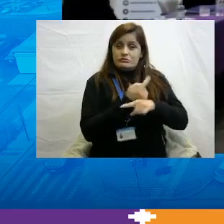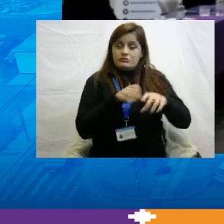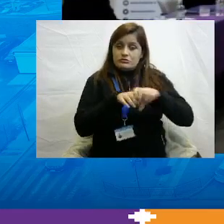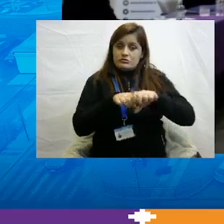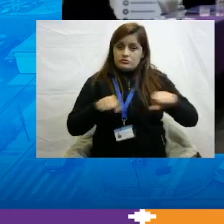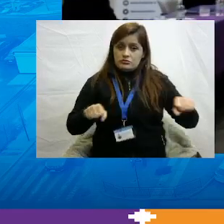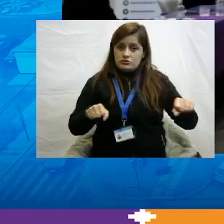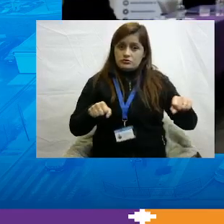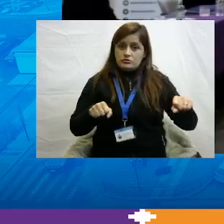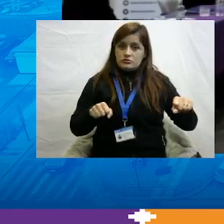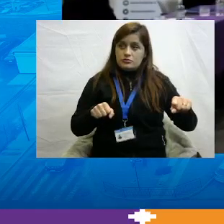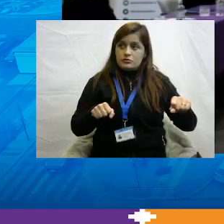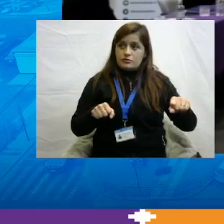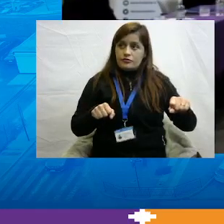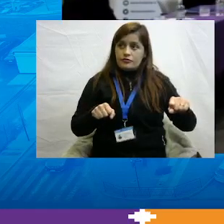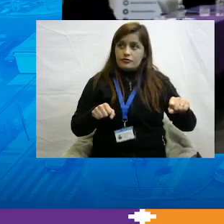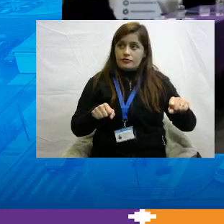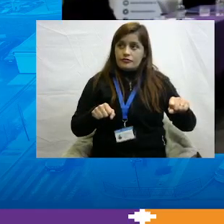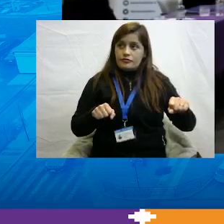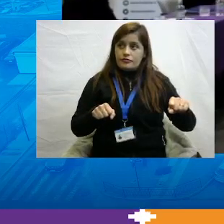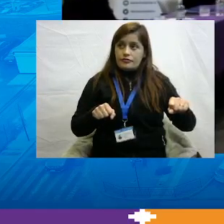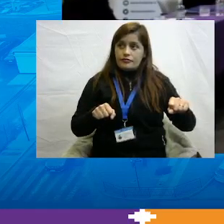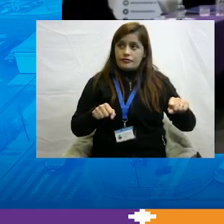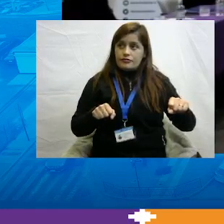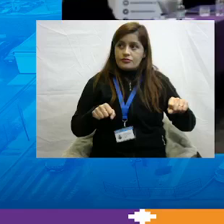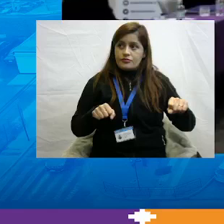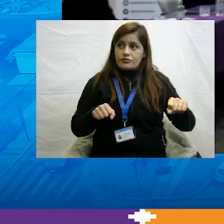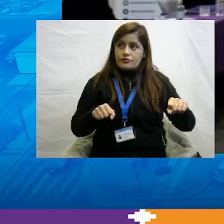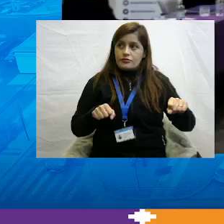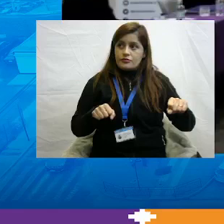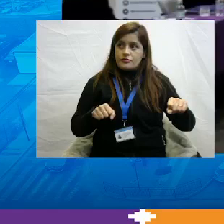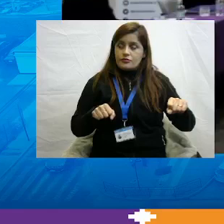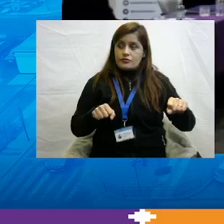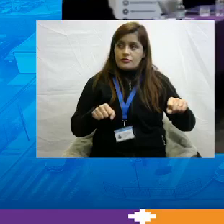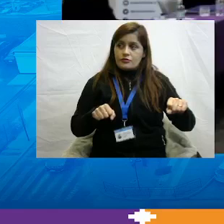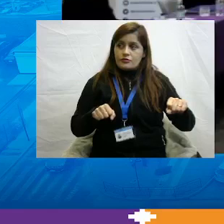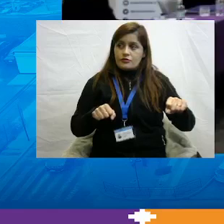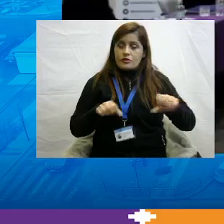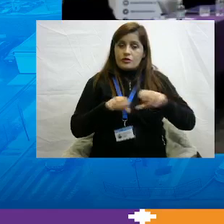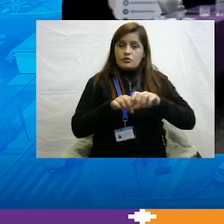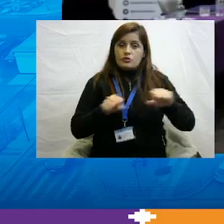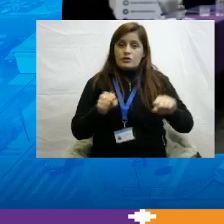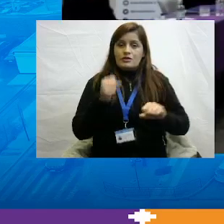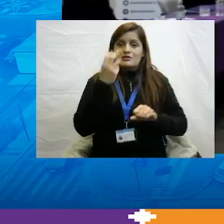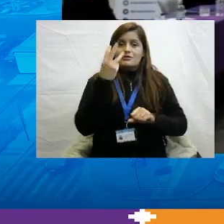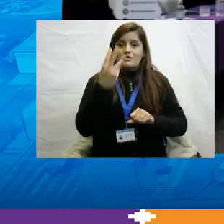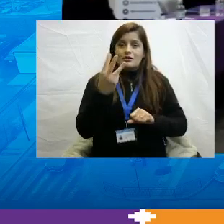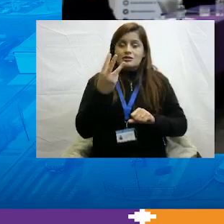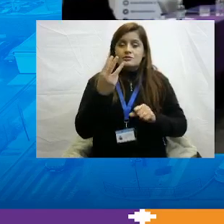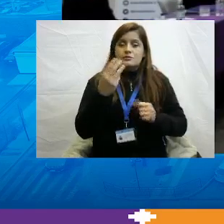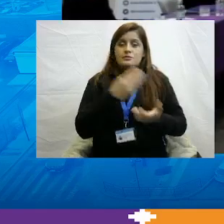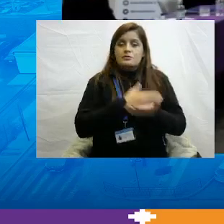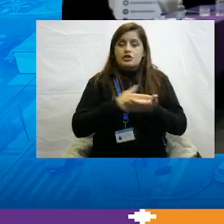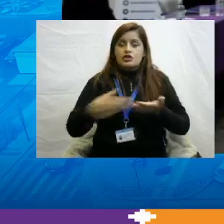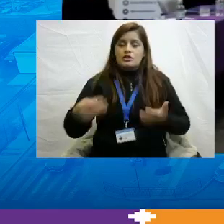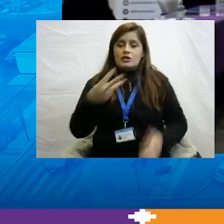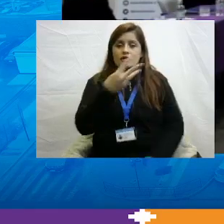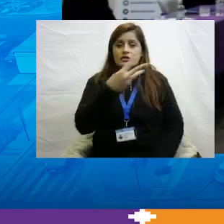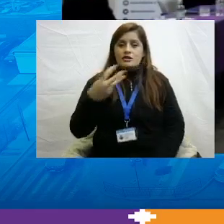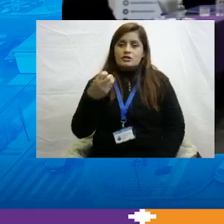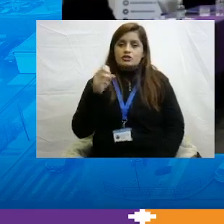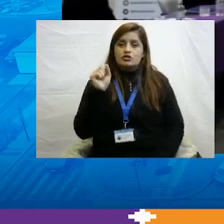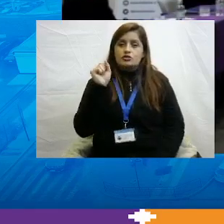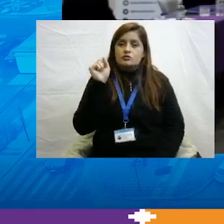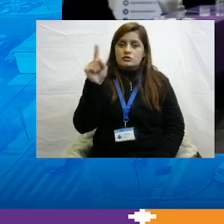fija una conciliación de fija un monto de 3.300.000 pesos en que he ofrecido a